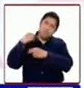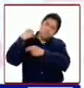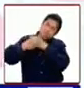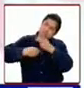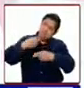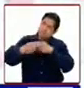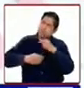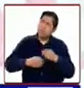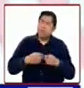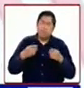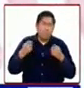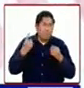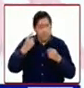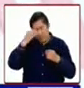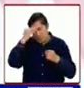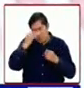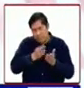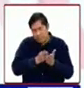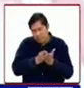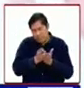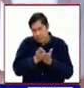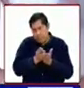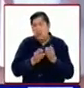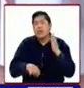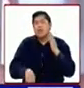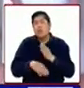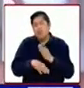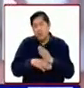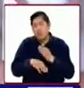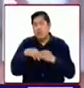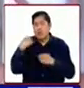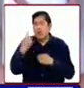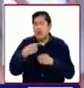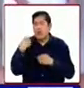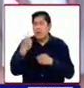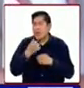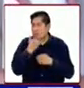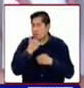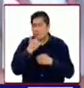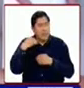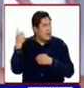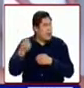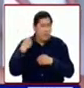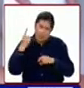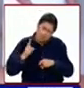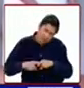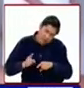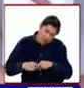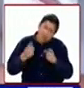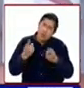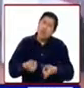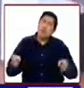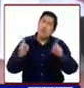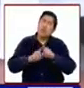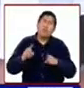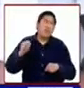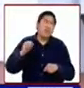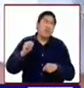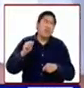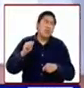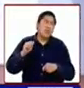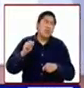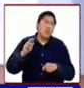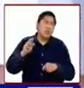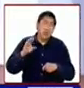legado también, ¿no? De la sencillez de un hombre, ¿no? Amante del fútbol, siempre. Siempre, ¿no? Siempre estaba pendiente de cuando Marcelo